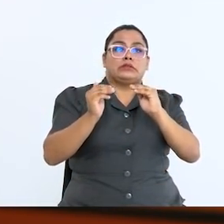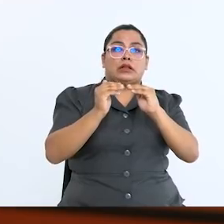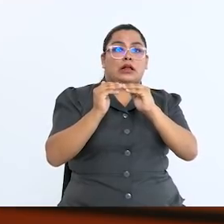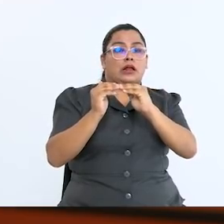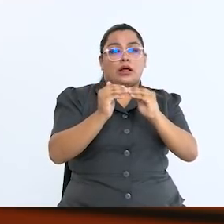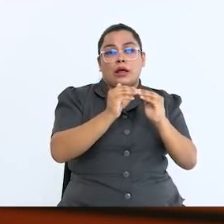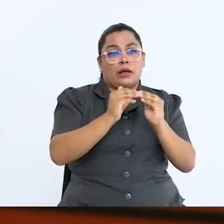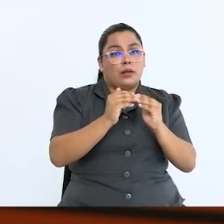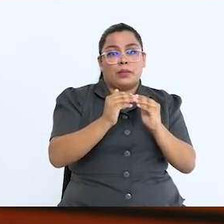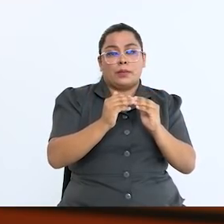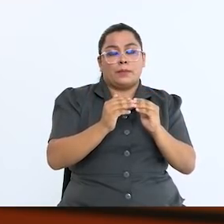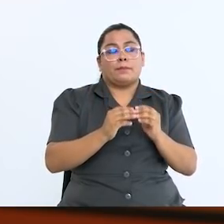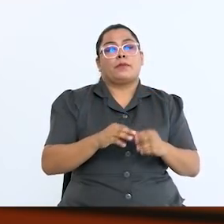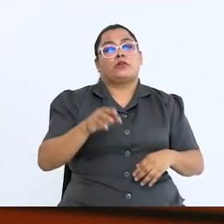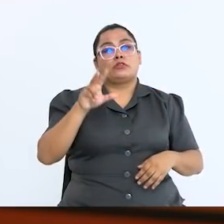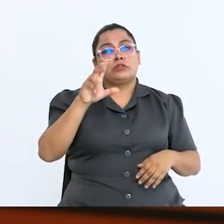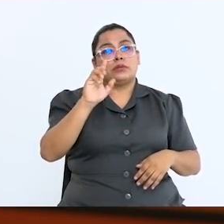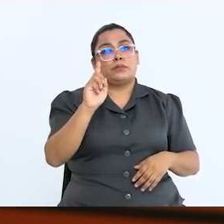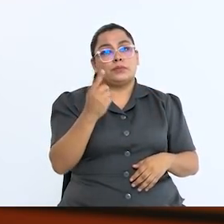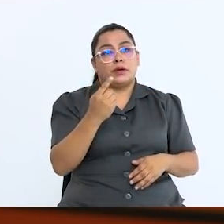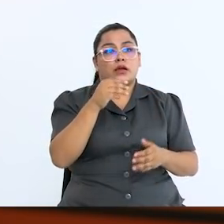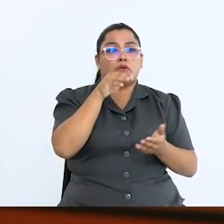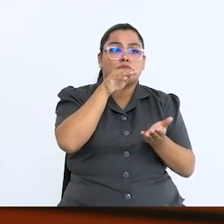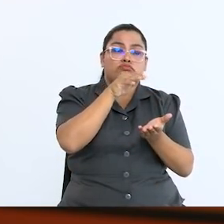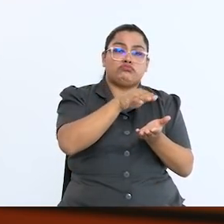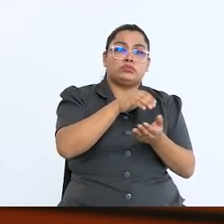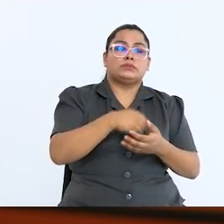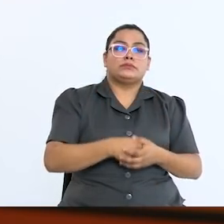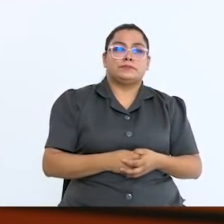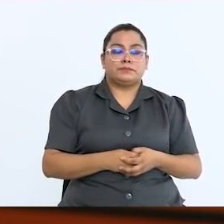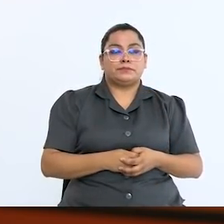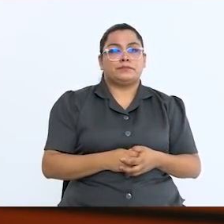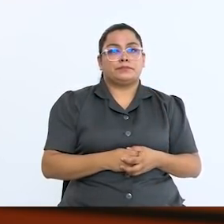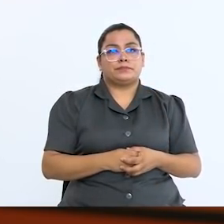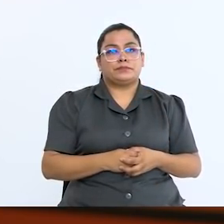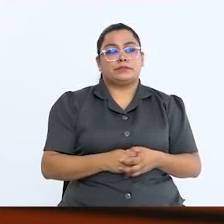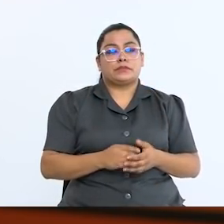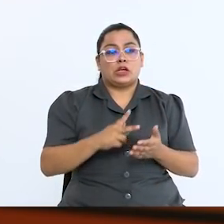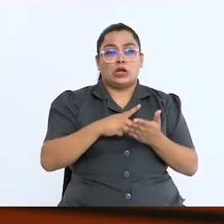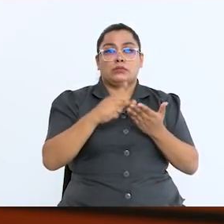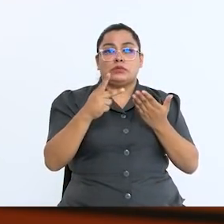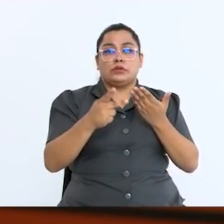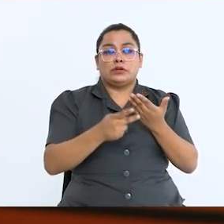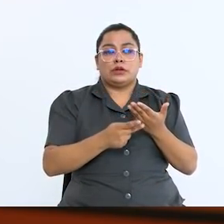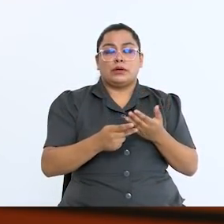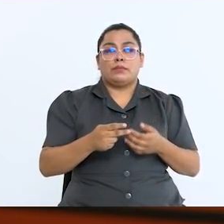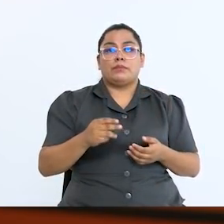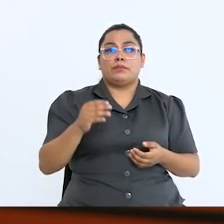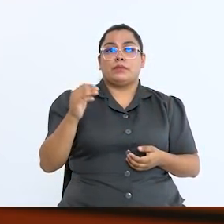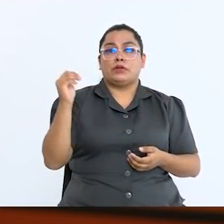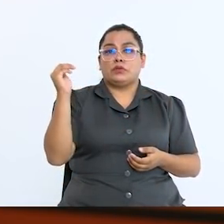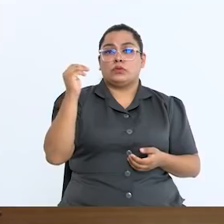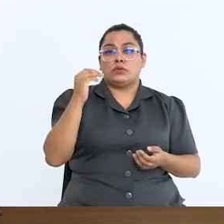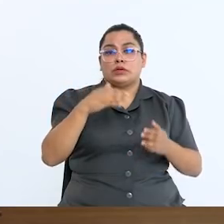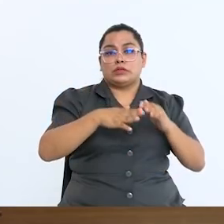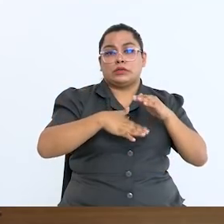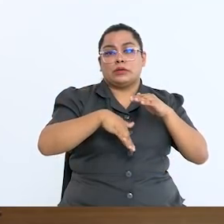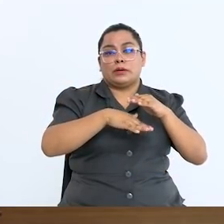niños que no fueron a la parvularia con estas 3 primeras unidades del programa educativo de educación